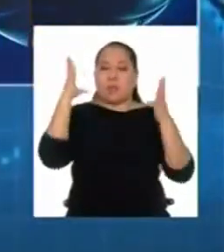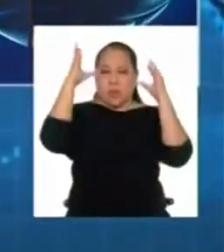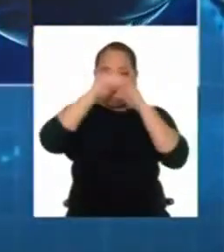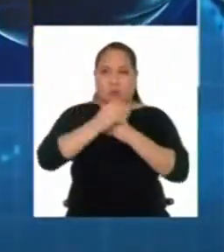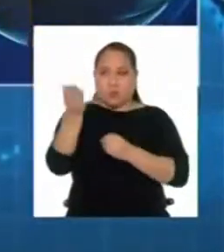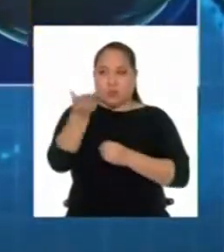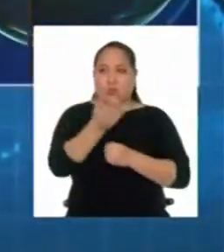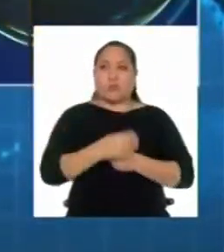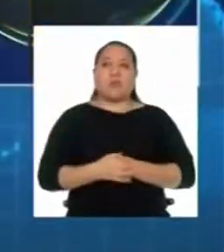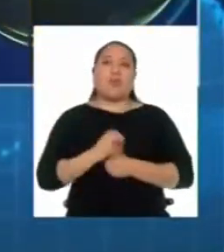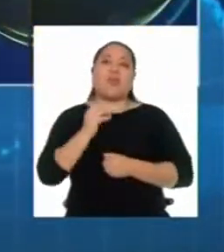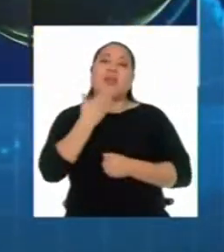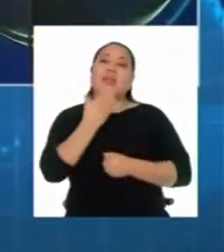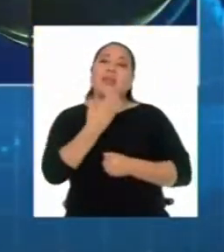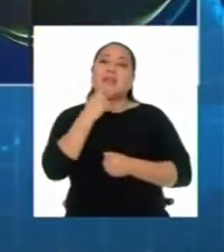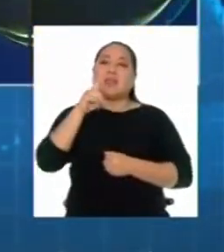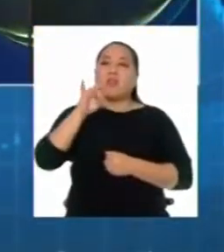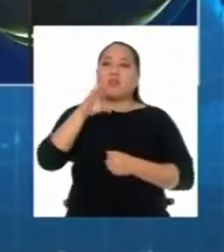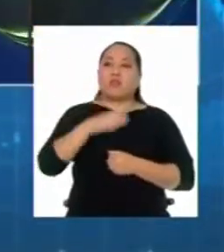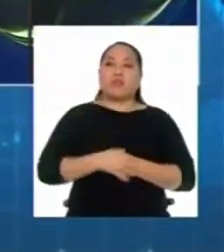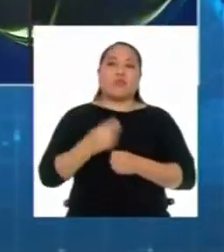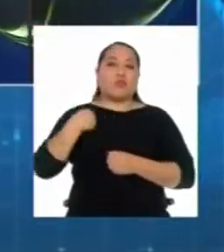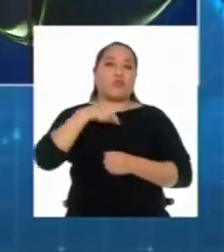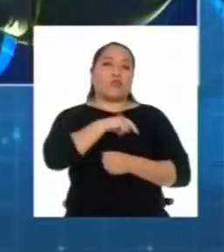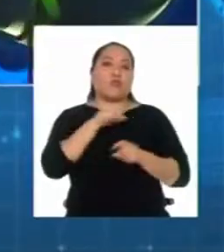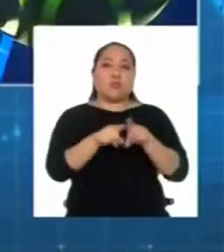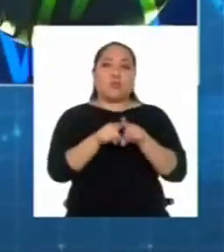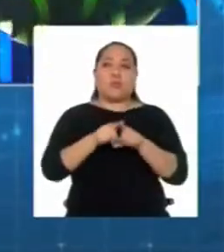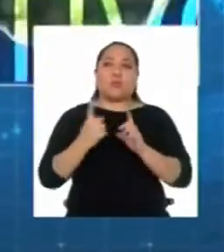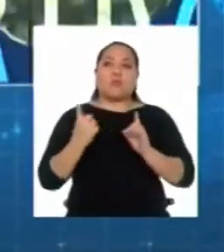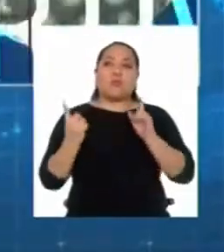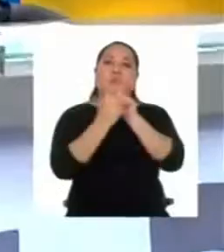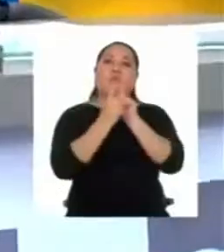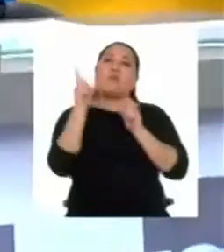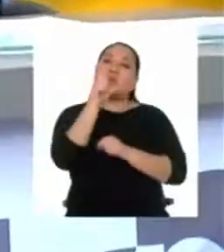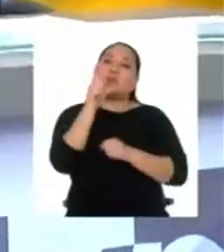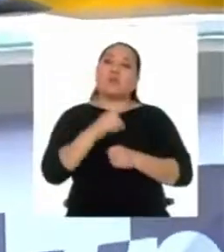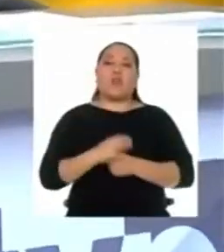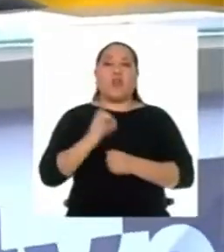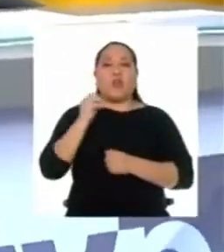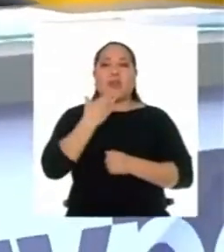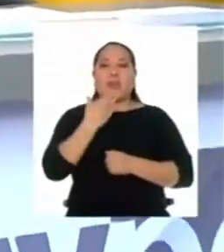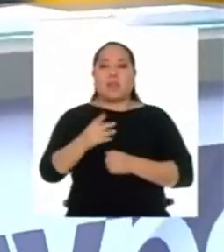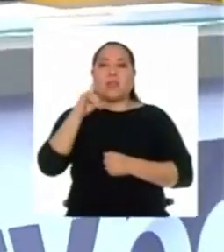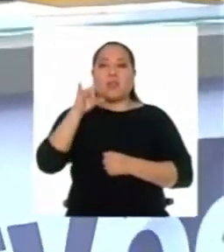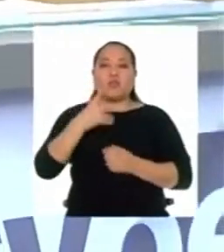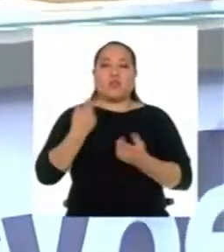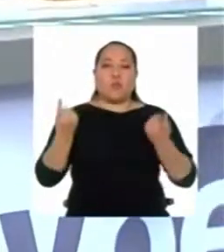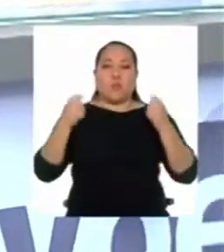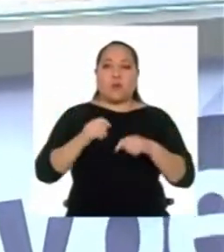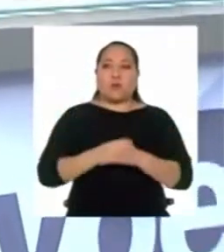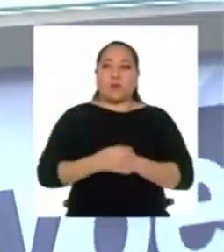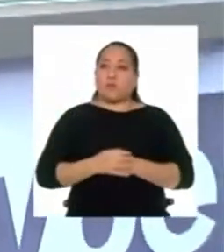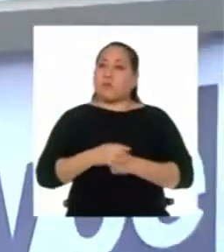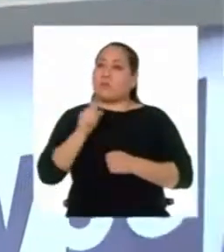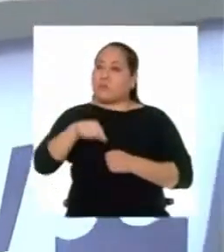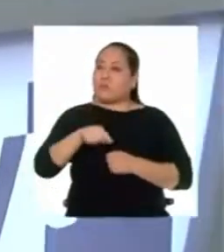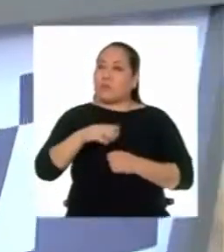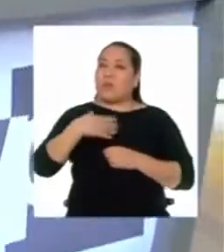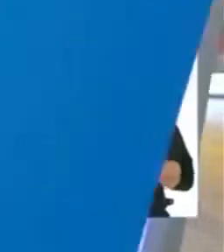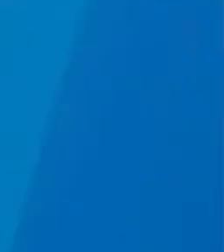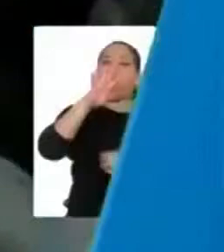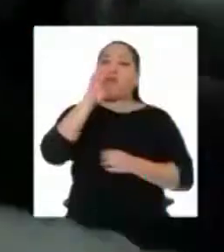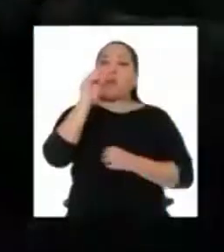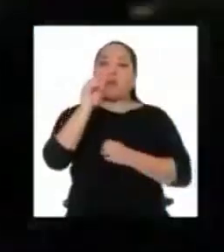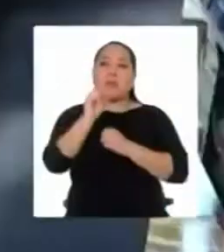compañeros. Muy bien, Luchito, muchísimas gracias. Nosotros ya nos reencontramos hasta el lunes. Bien, Lucho, bueno, vamos a hacer una pausa, pero tras 40